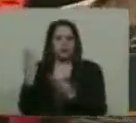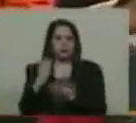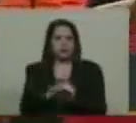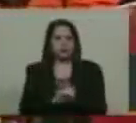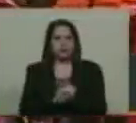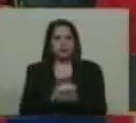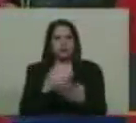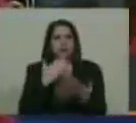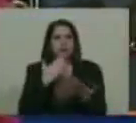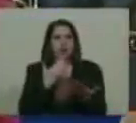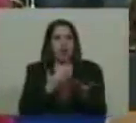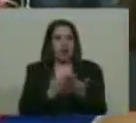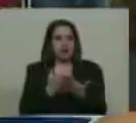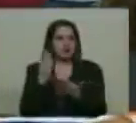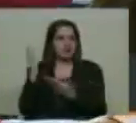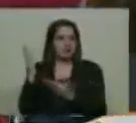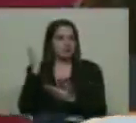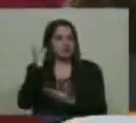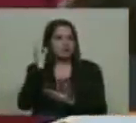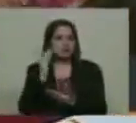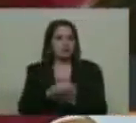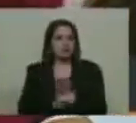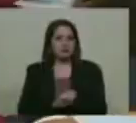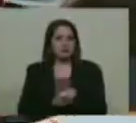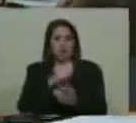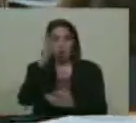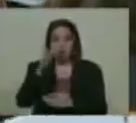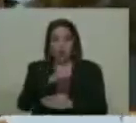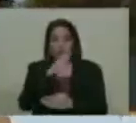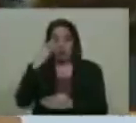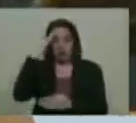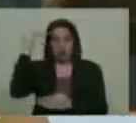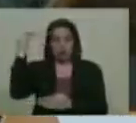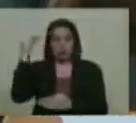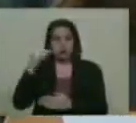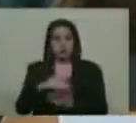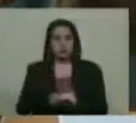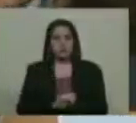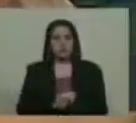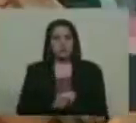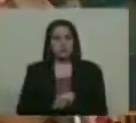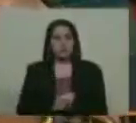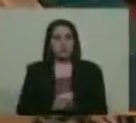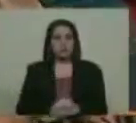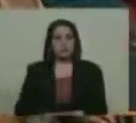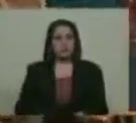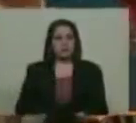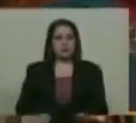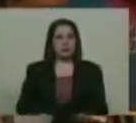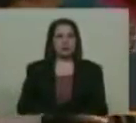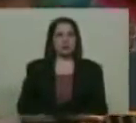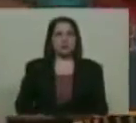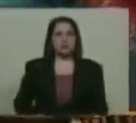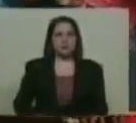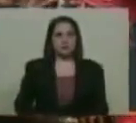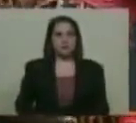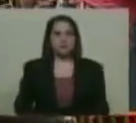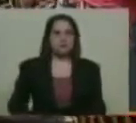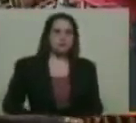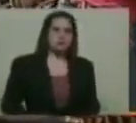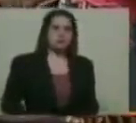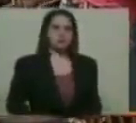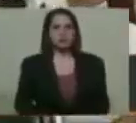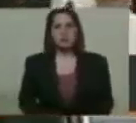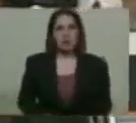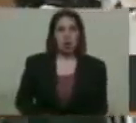Gracias, Carol. Que Dios las bendiga, para que ustedes vean como las mujeres están en la primera línea,